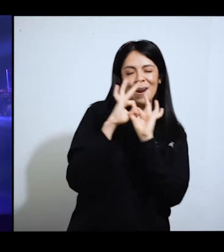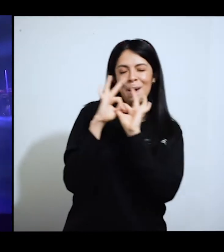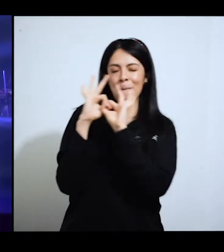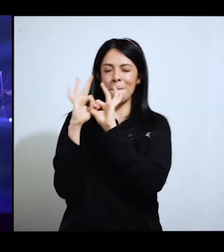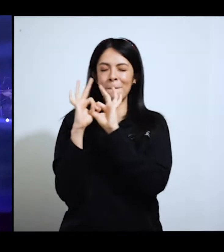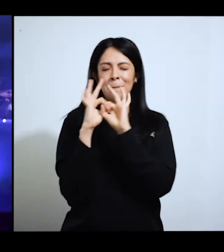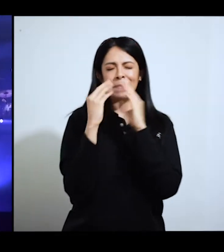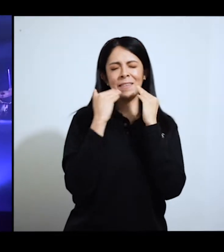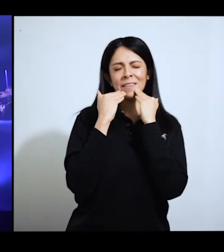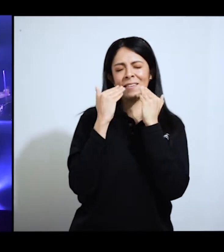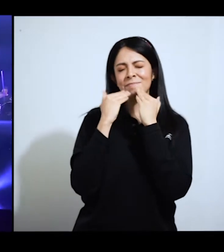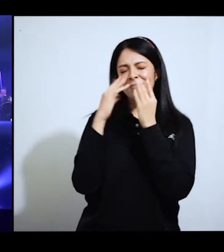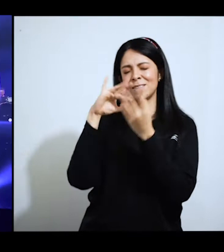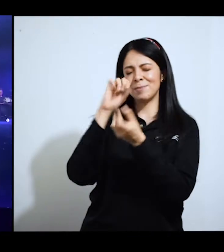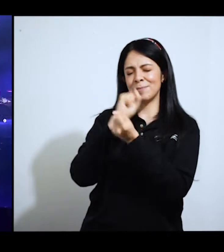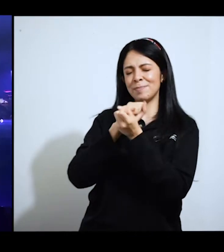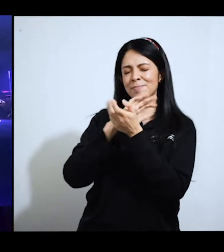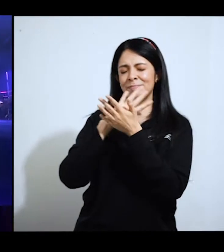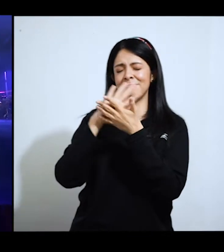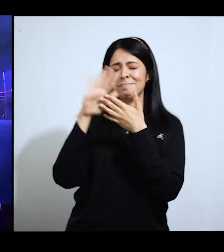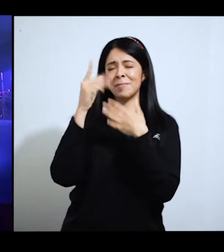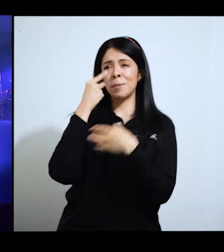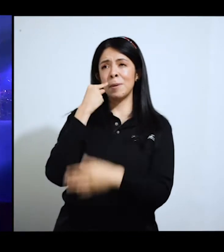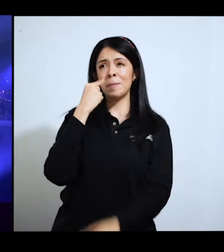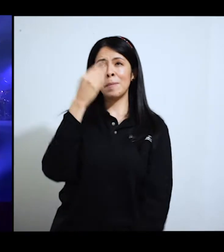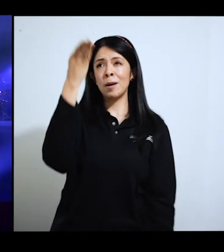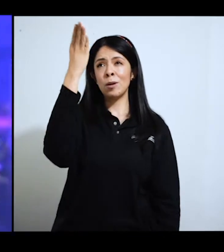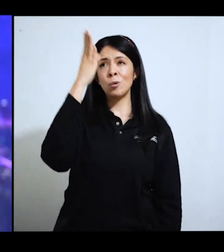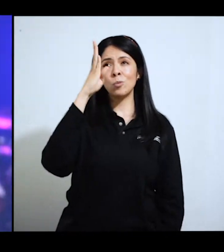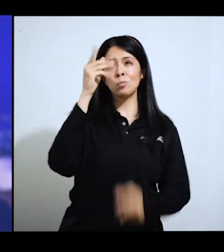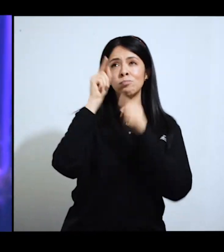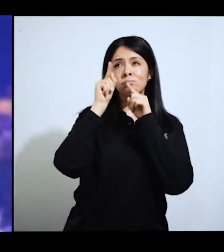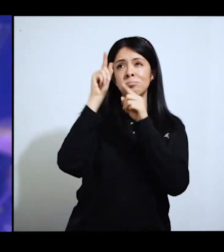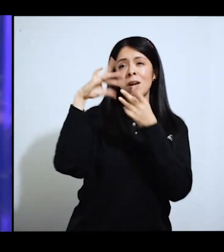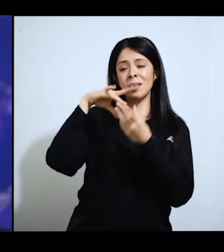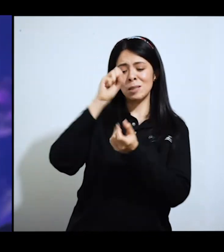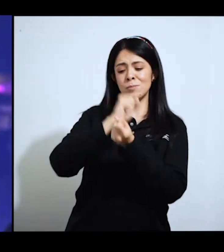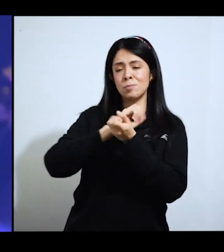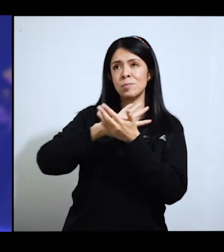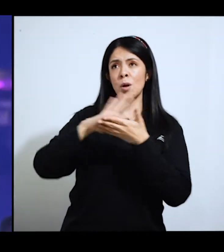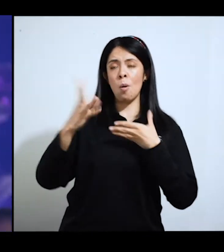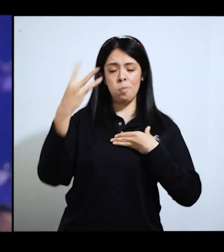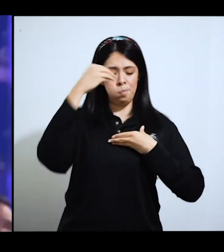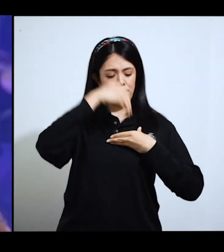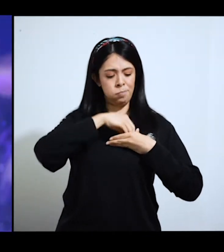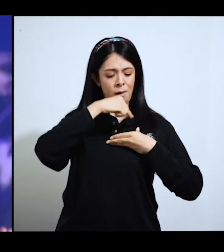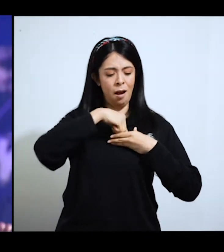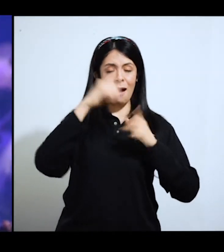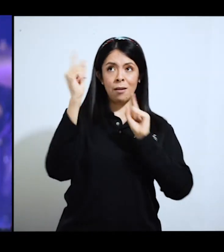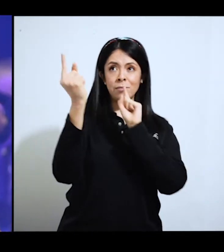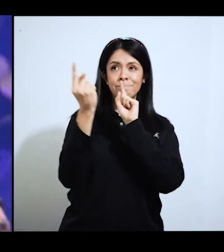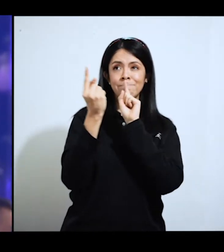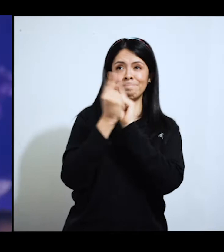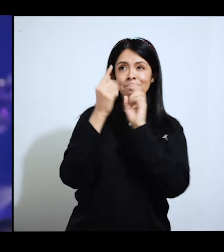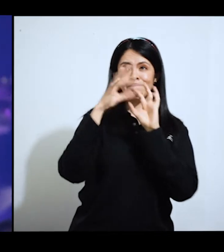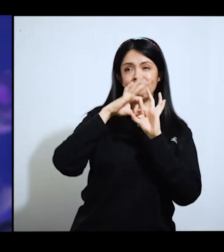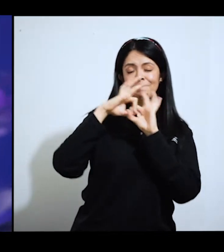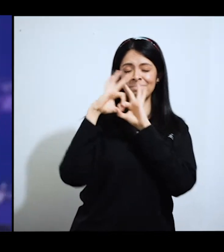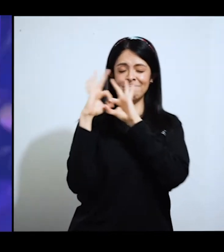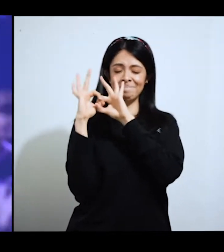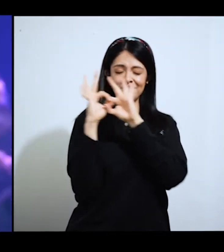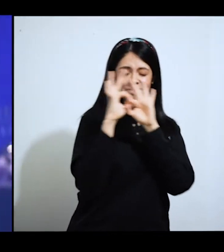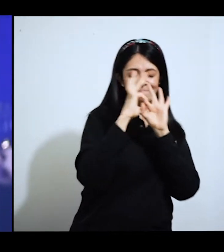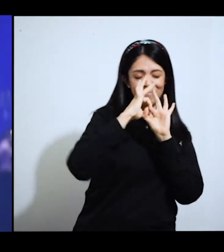Oh, gracias, Espíritu Santo. Abba Padre, tu espíritu me hizo